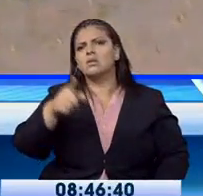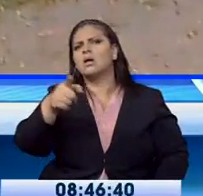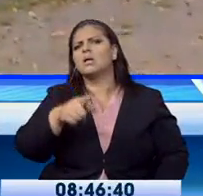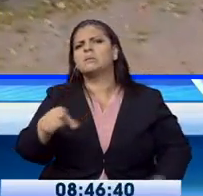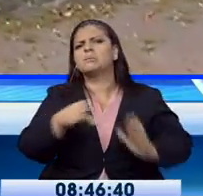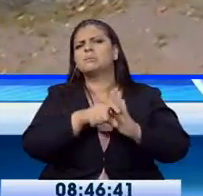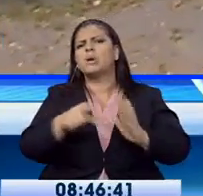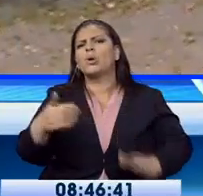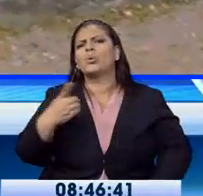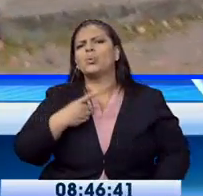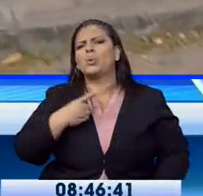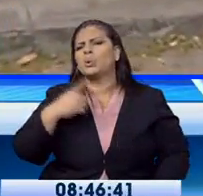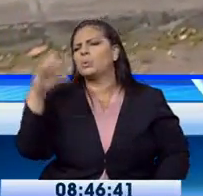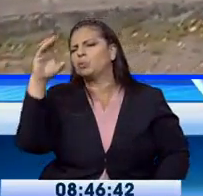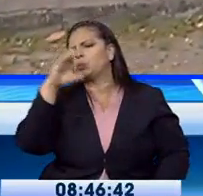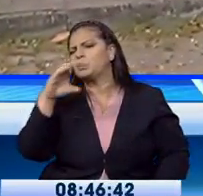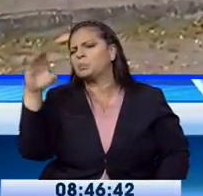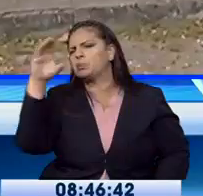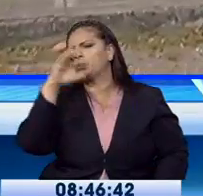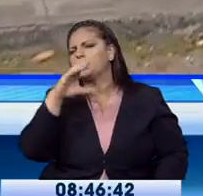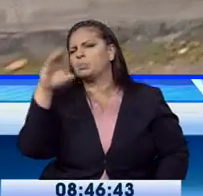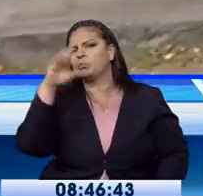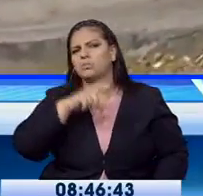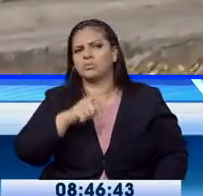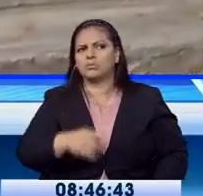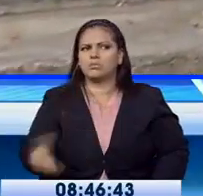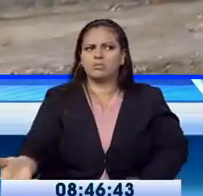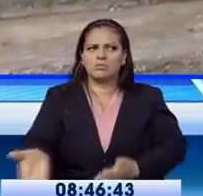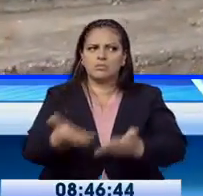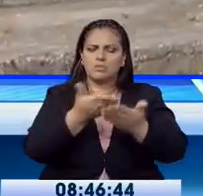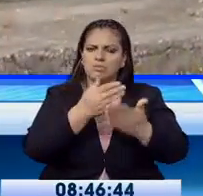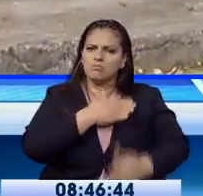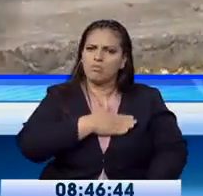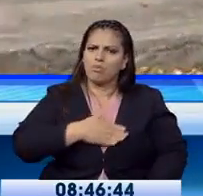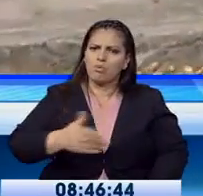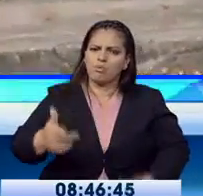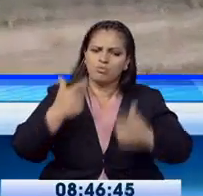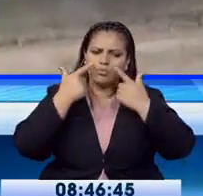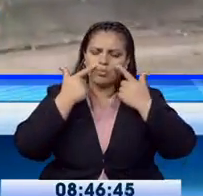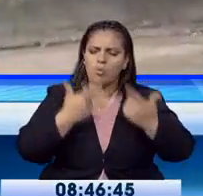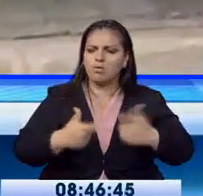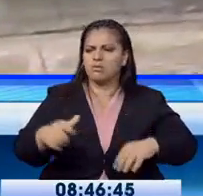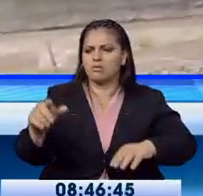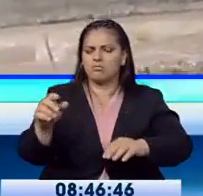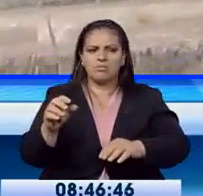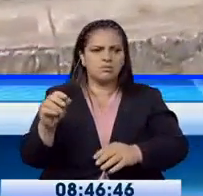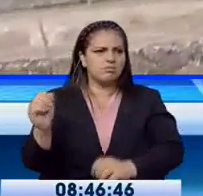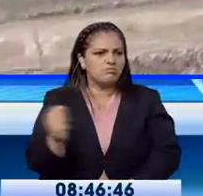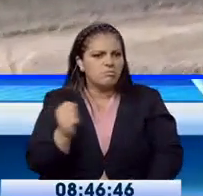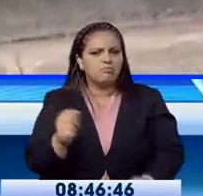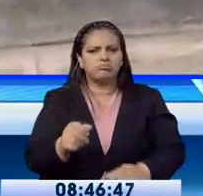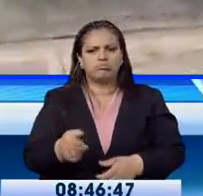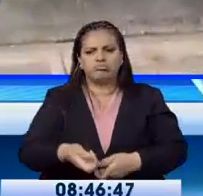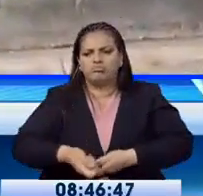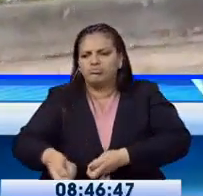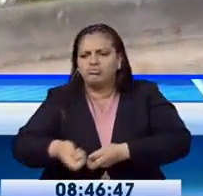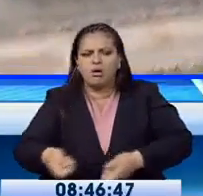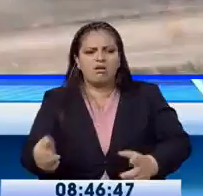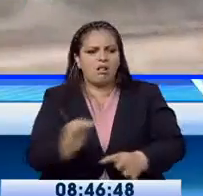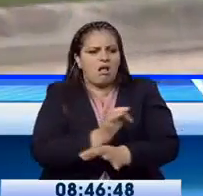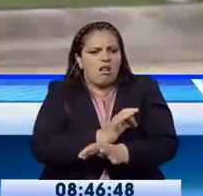como de centro comercial para que tomen los recaudos necesarios a fin de que no se convierta esto ya ahora en un sitio